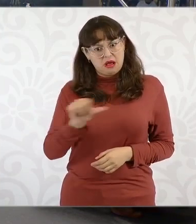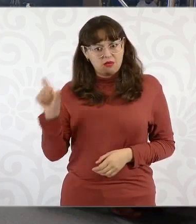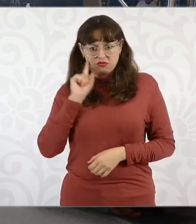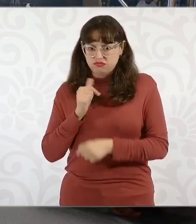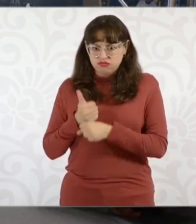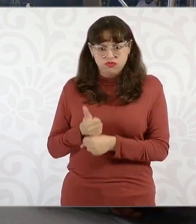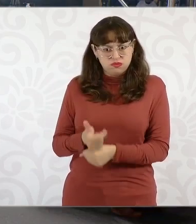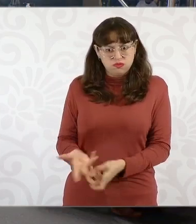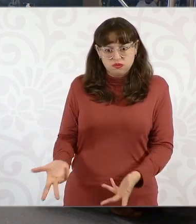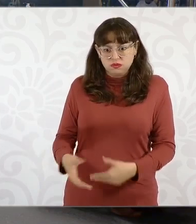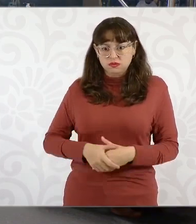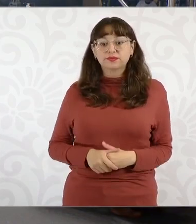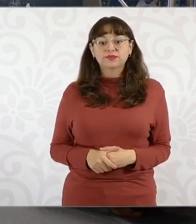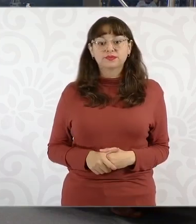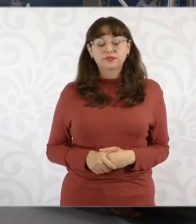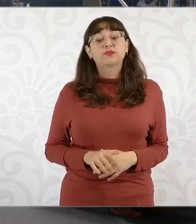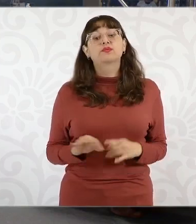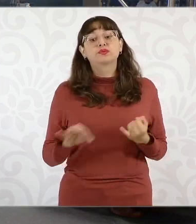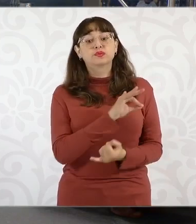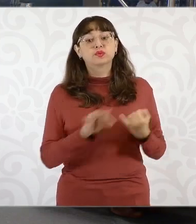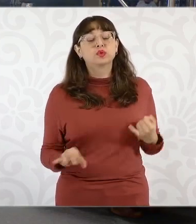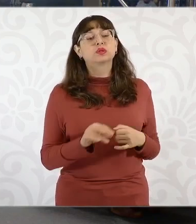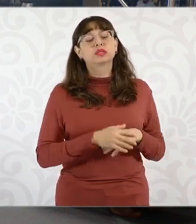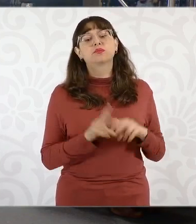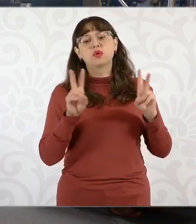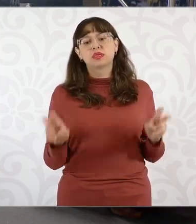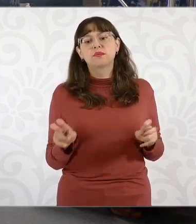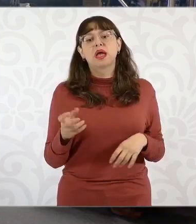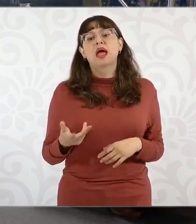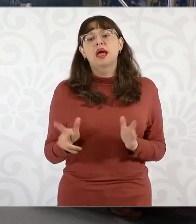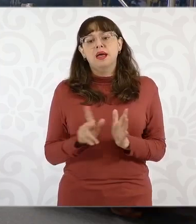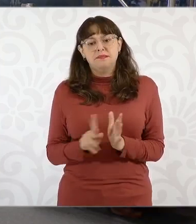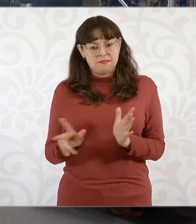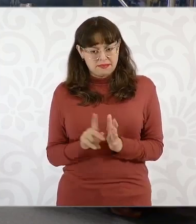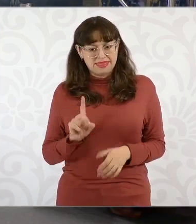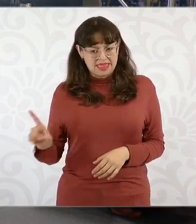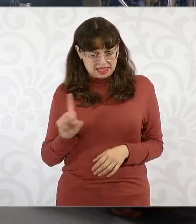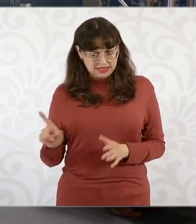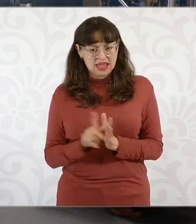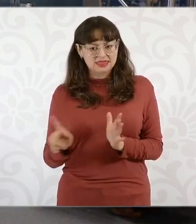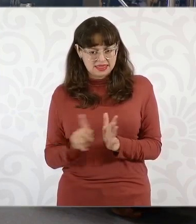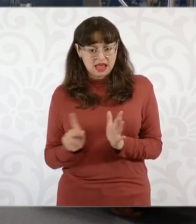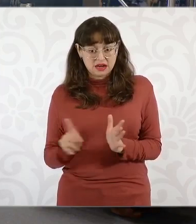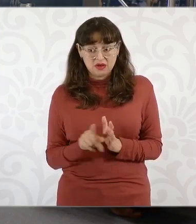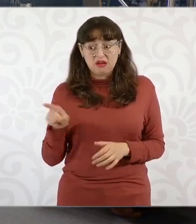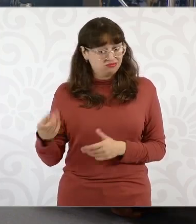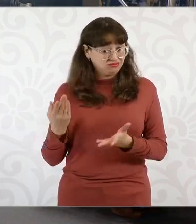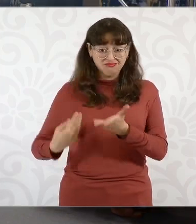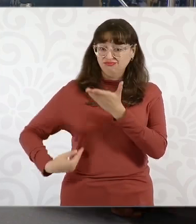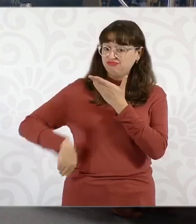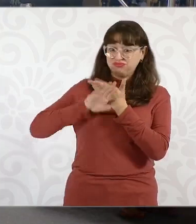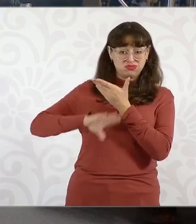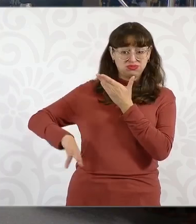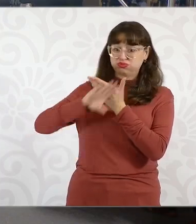mujer. Cierro, presidenta, con este tema de La Derecha Diario, quienes hemos sido víctimas de este medio de